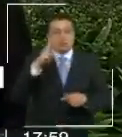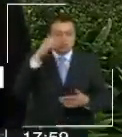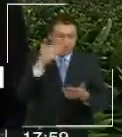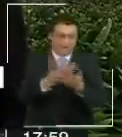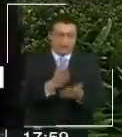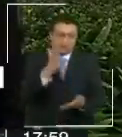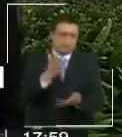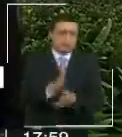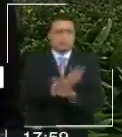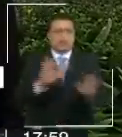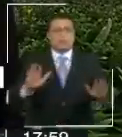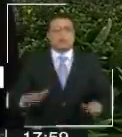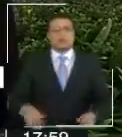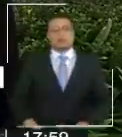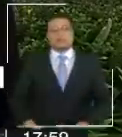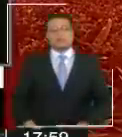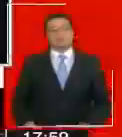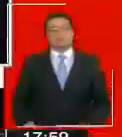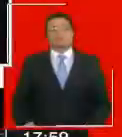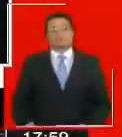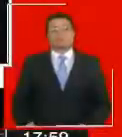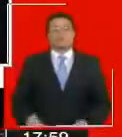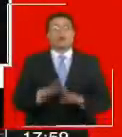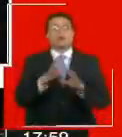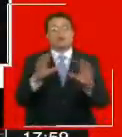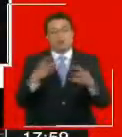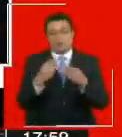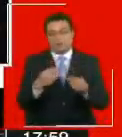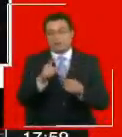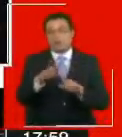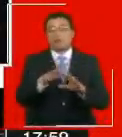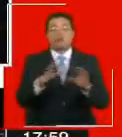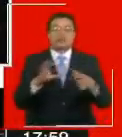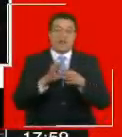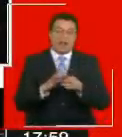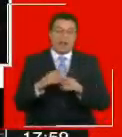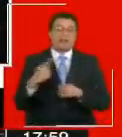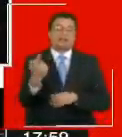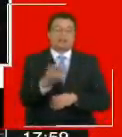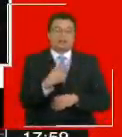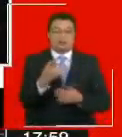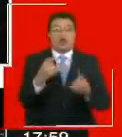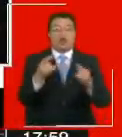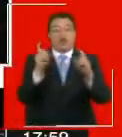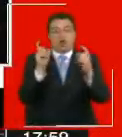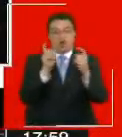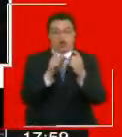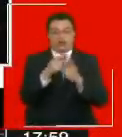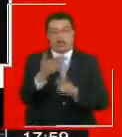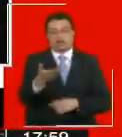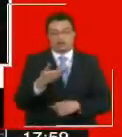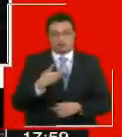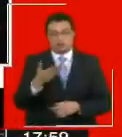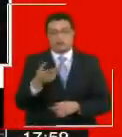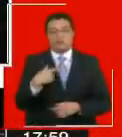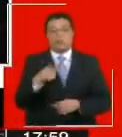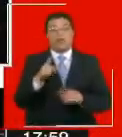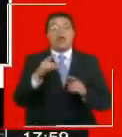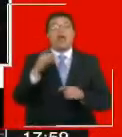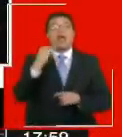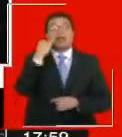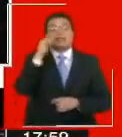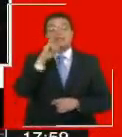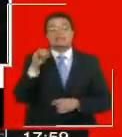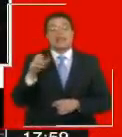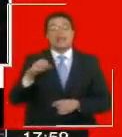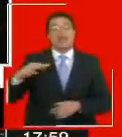todas. Muy bien, diputado Sergio Aguiló, muchísimas gracias por este contacto. Diputado de la Izquierda Ciudadana,